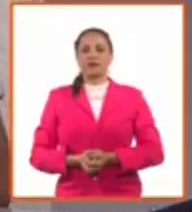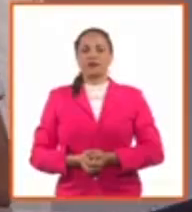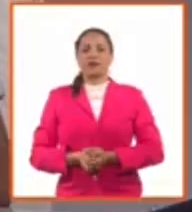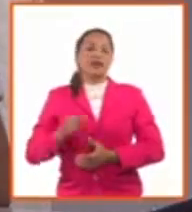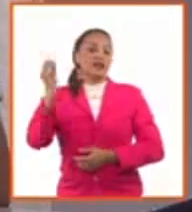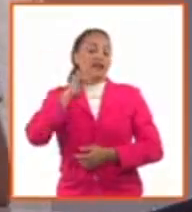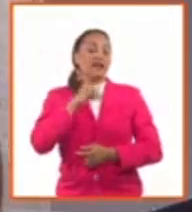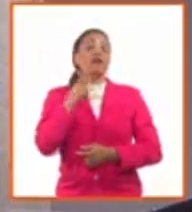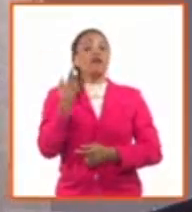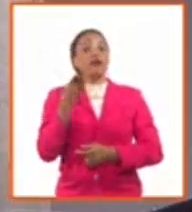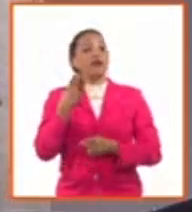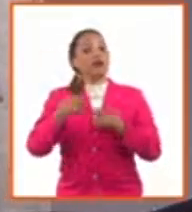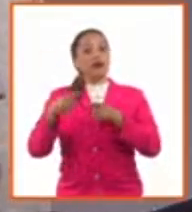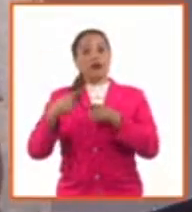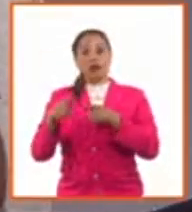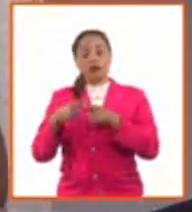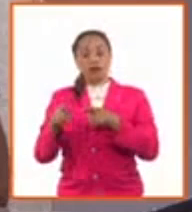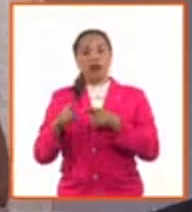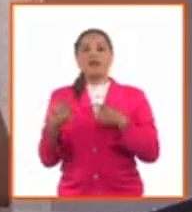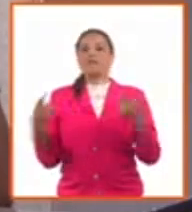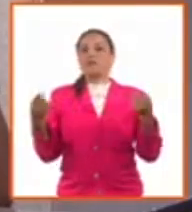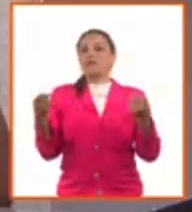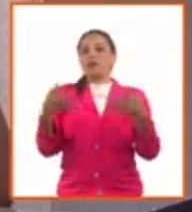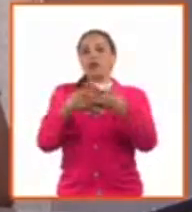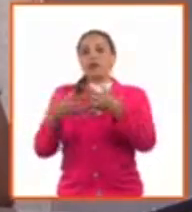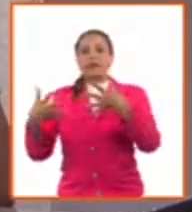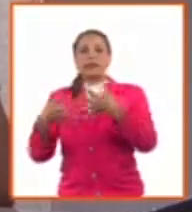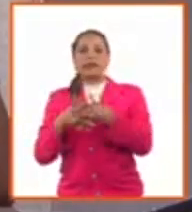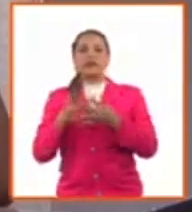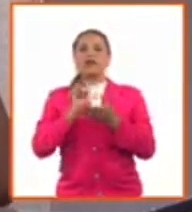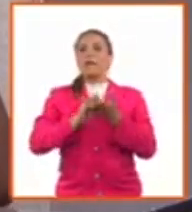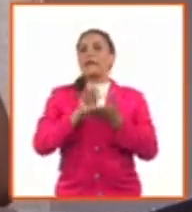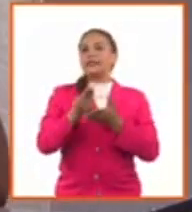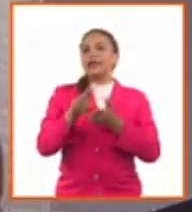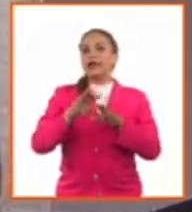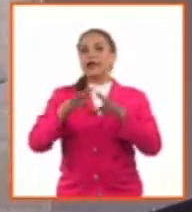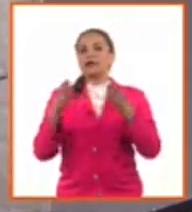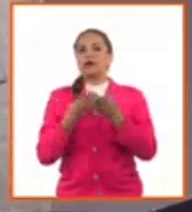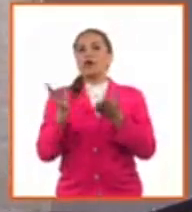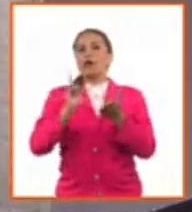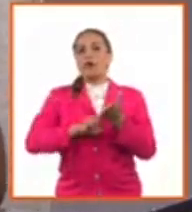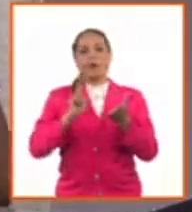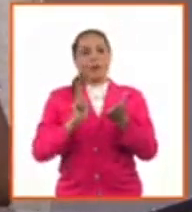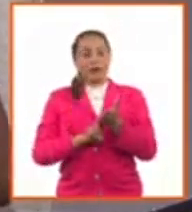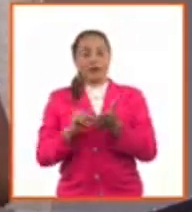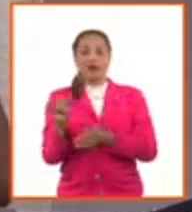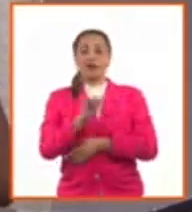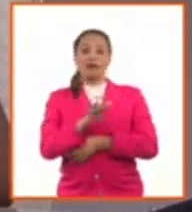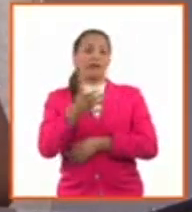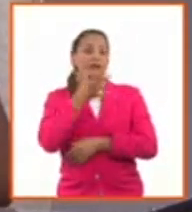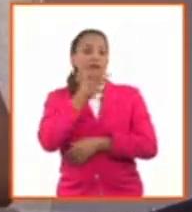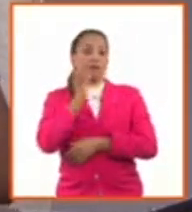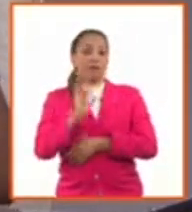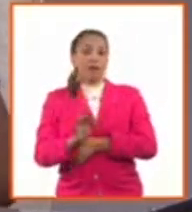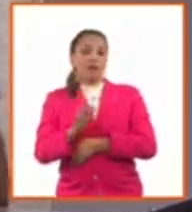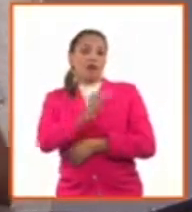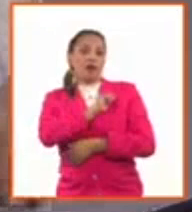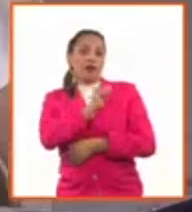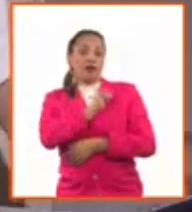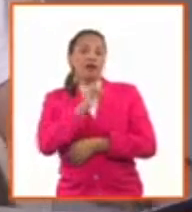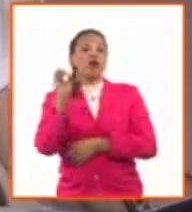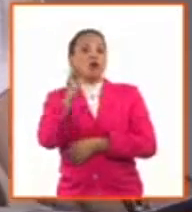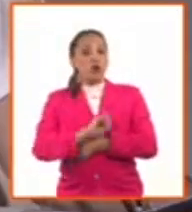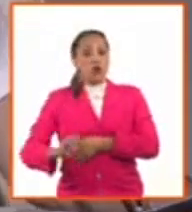miles de retos que tiene todavía la Federación en seguir conectando con sus mensajes a sus miembros, en seguir pareciéndose a lo que aspiran